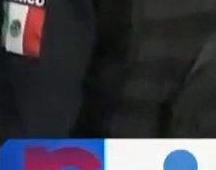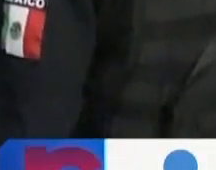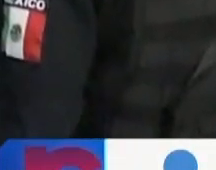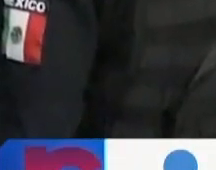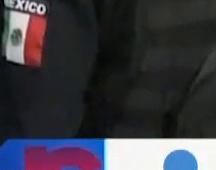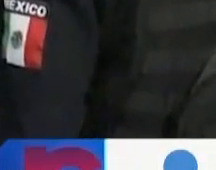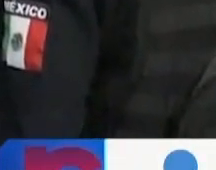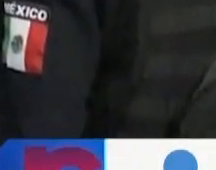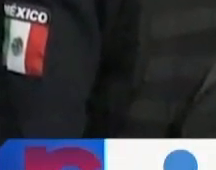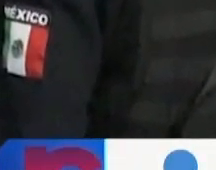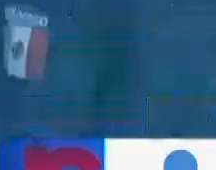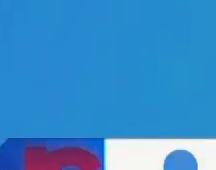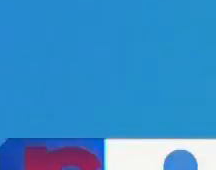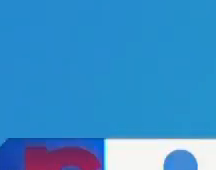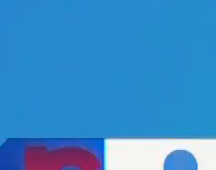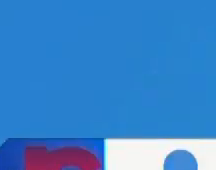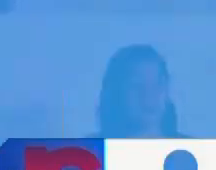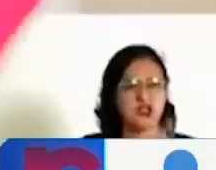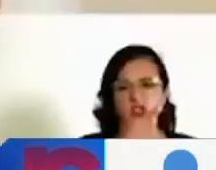Costras.